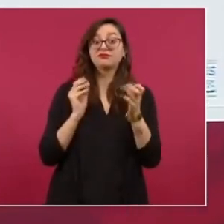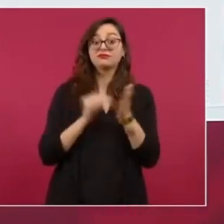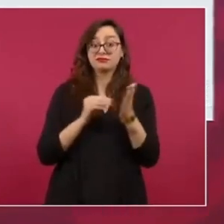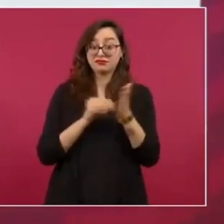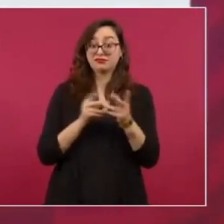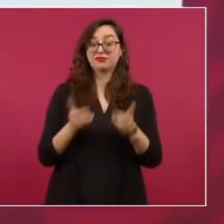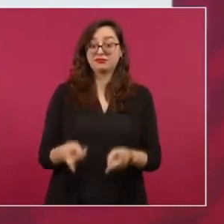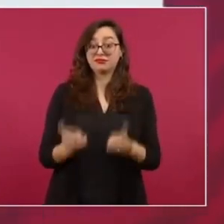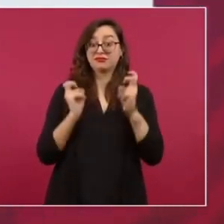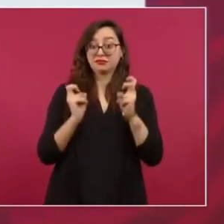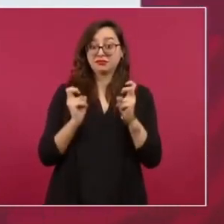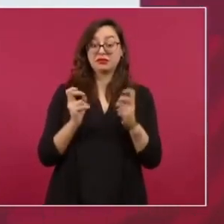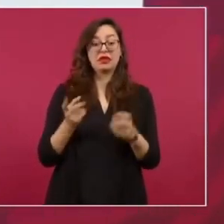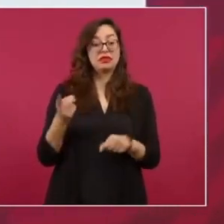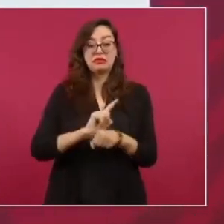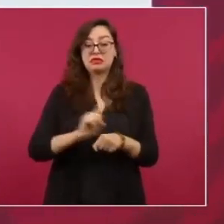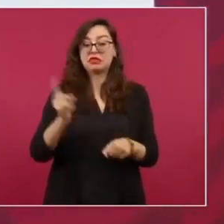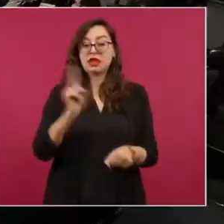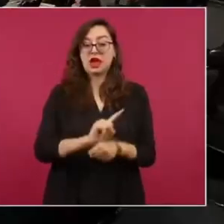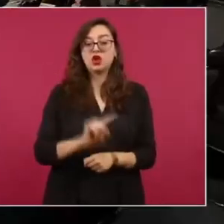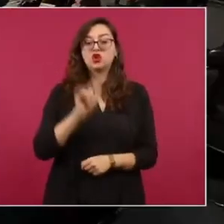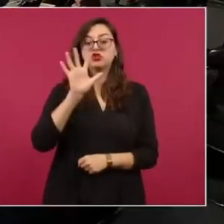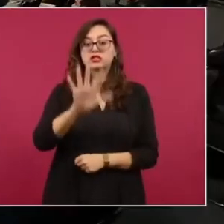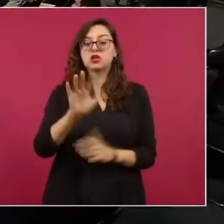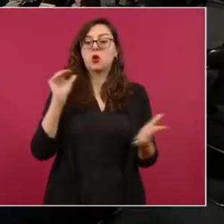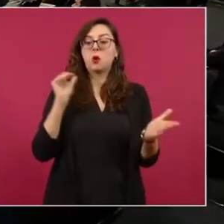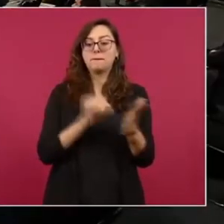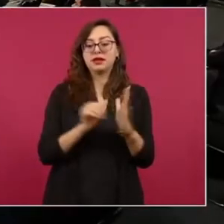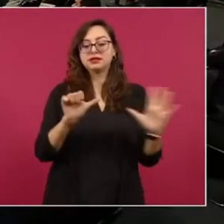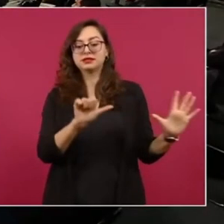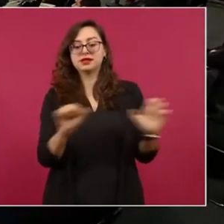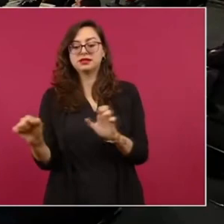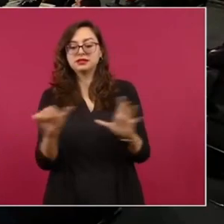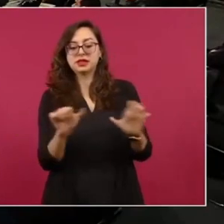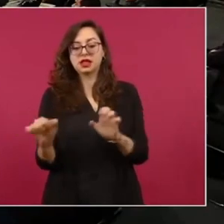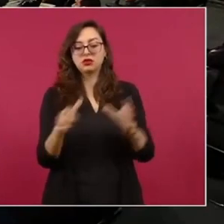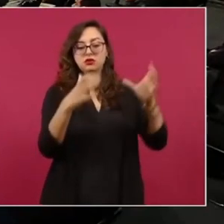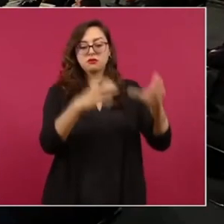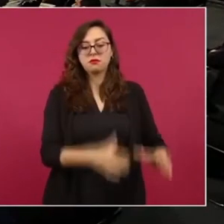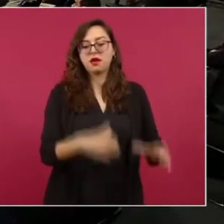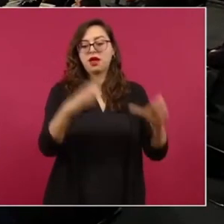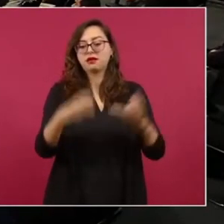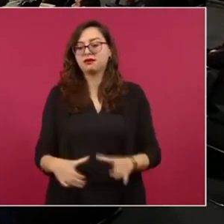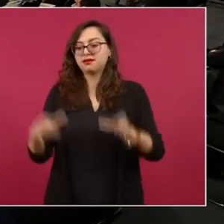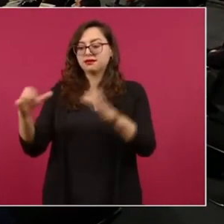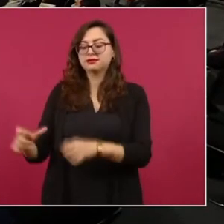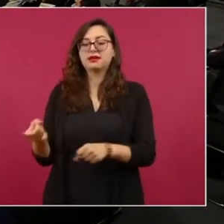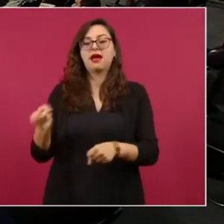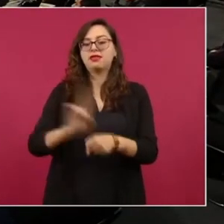son 5.600 barriles diarios, todavía los que se roban.